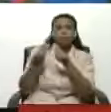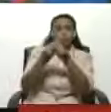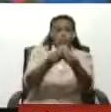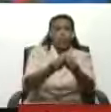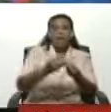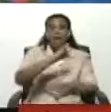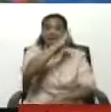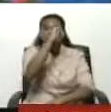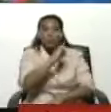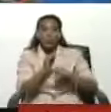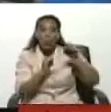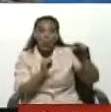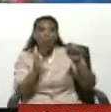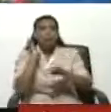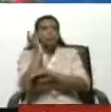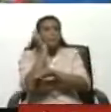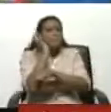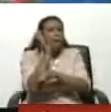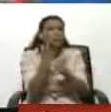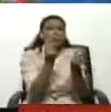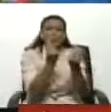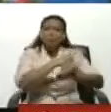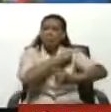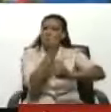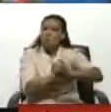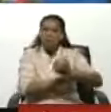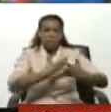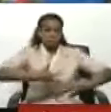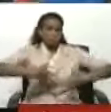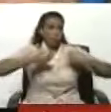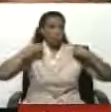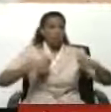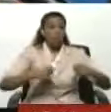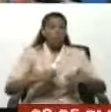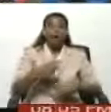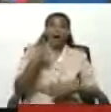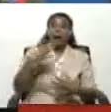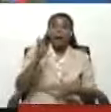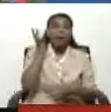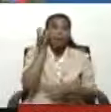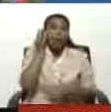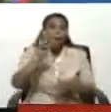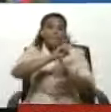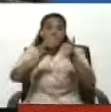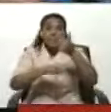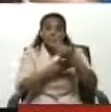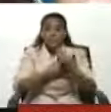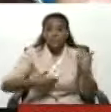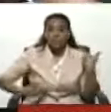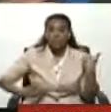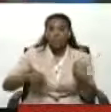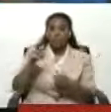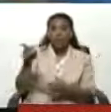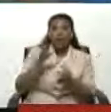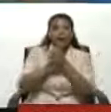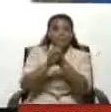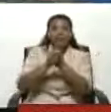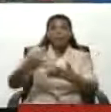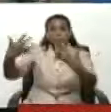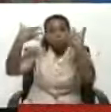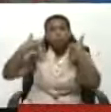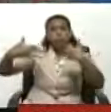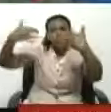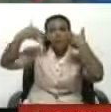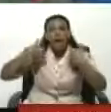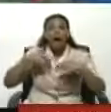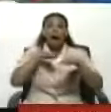allá en el Zulia, una asamblea con mucha energía. Luego la compañera vicepresidenta, quien es mi gran orientadora, nos acompañó